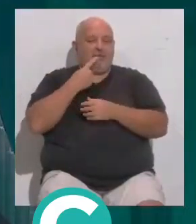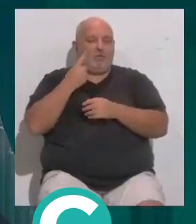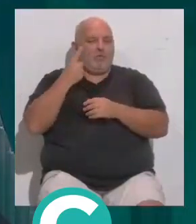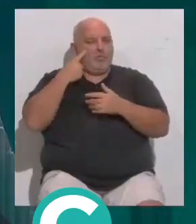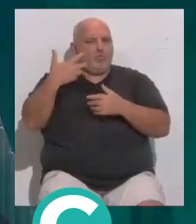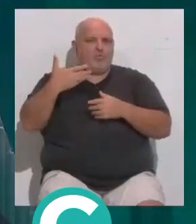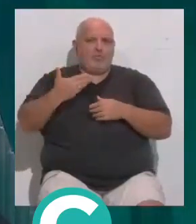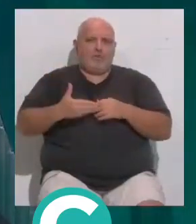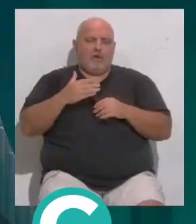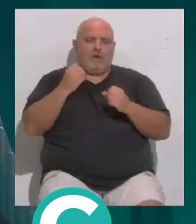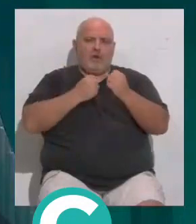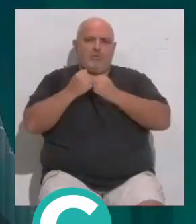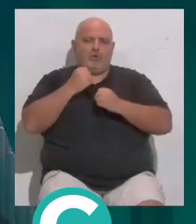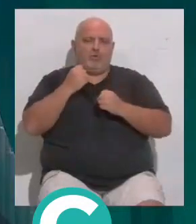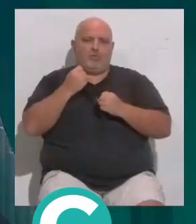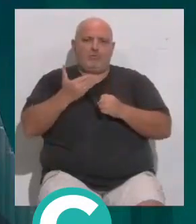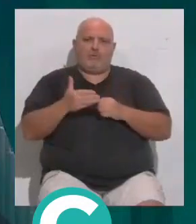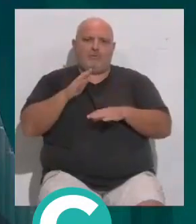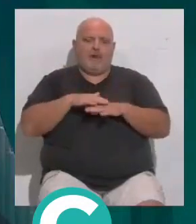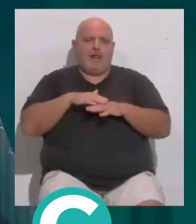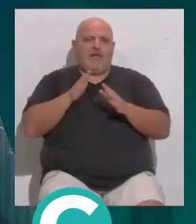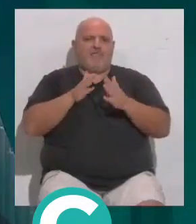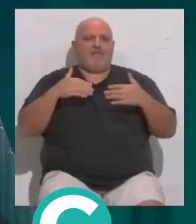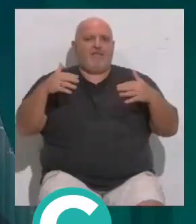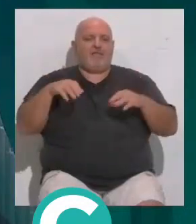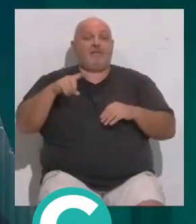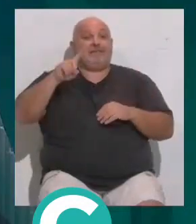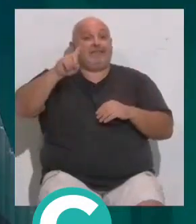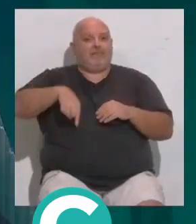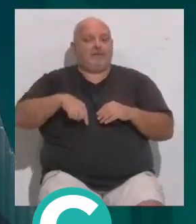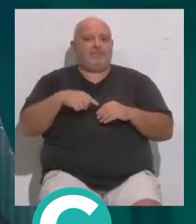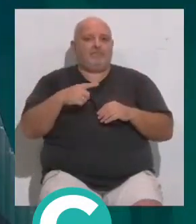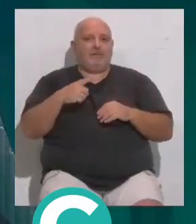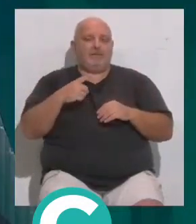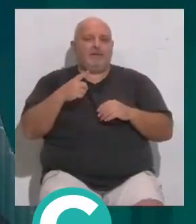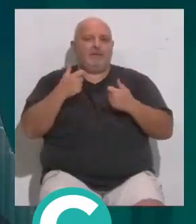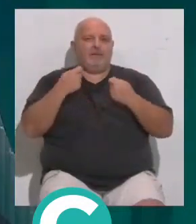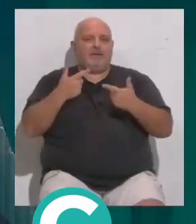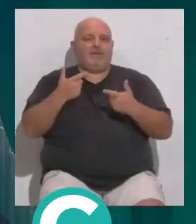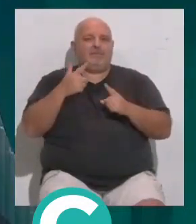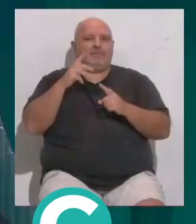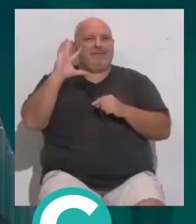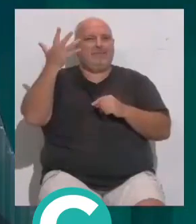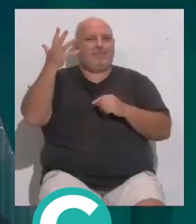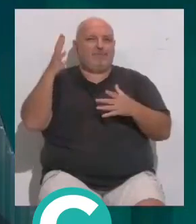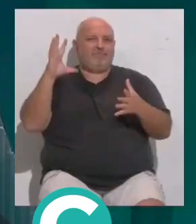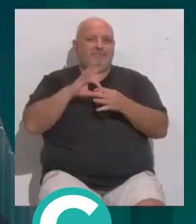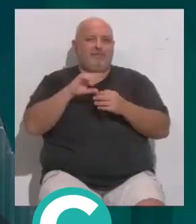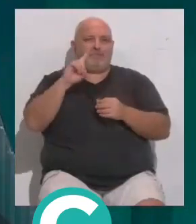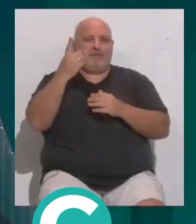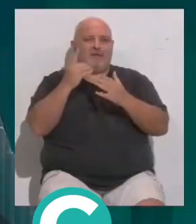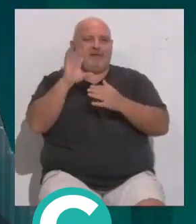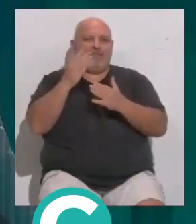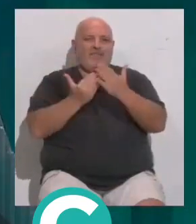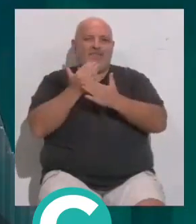esta cita, que ha sido muy importante para la bahía, pero ponen el punto en la climatología de la primera quincena, que